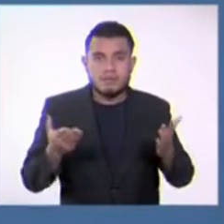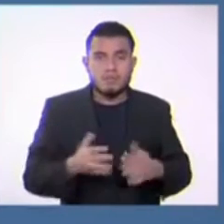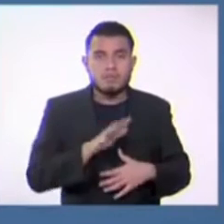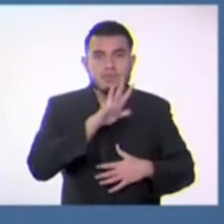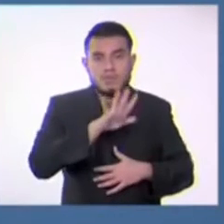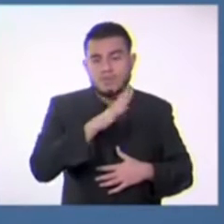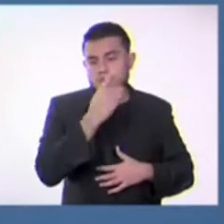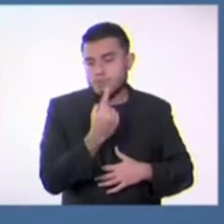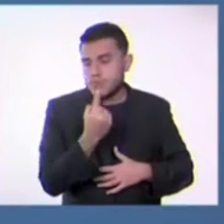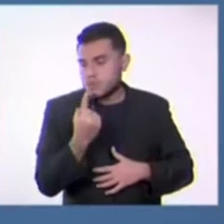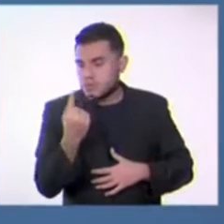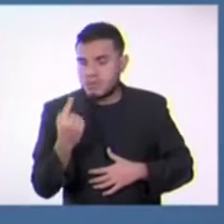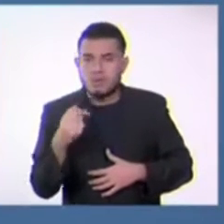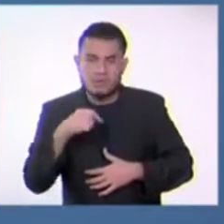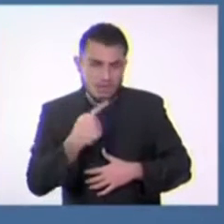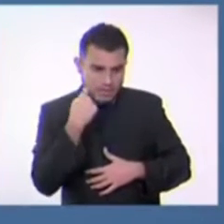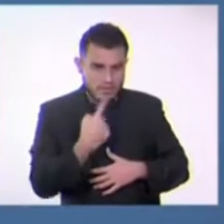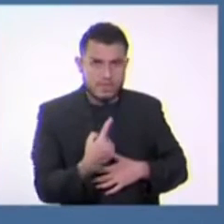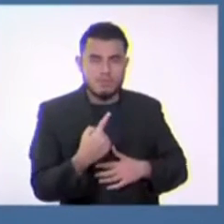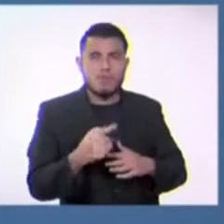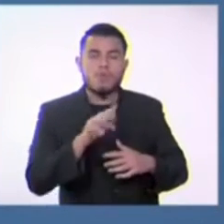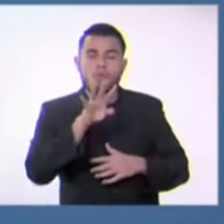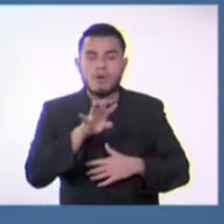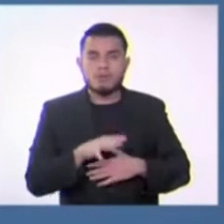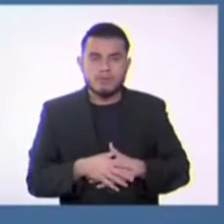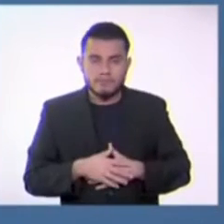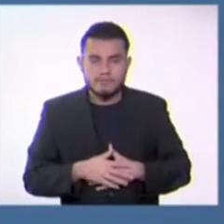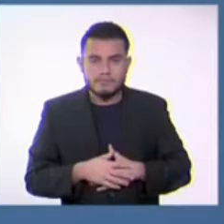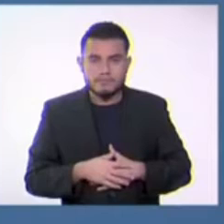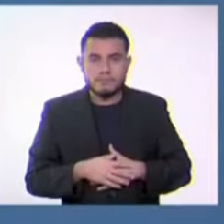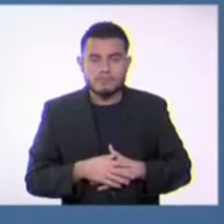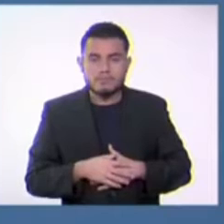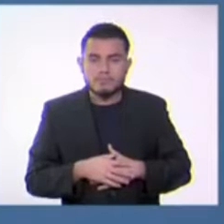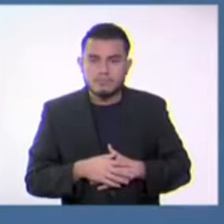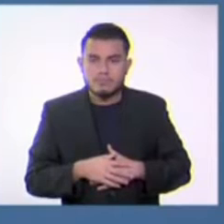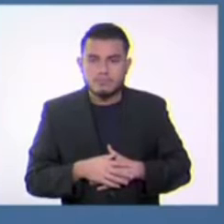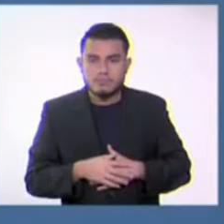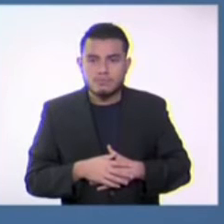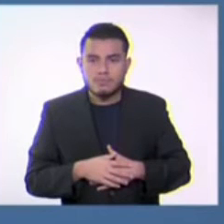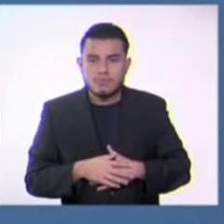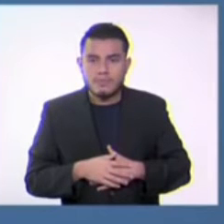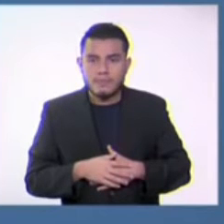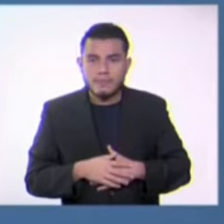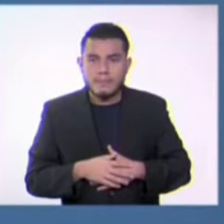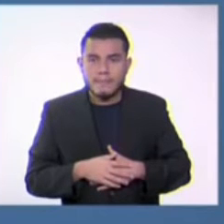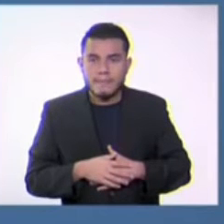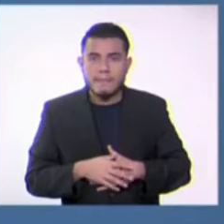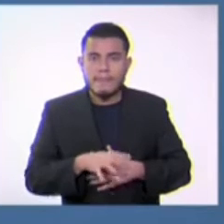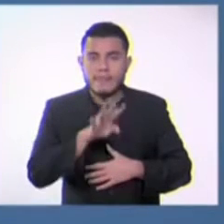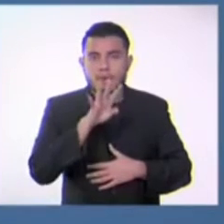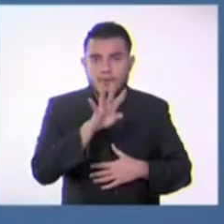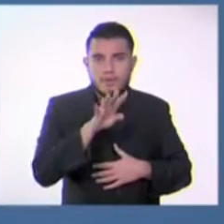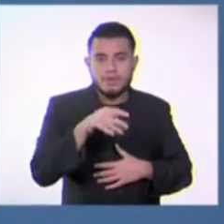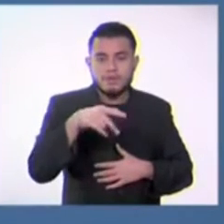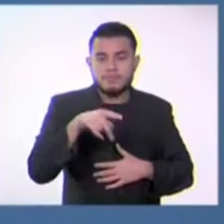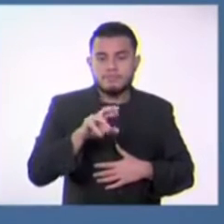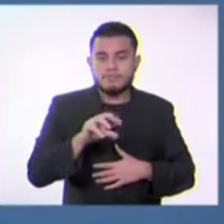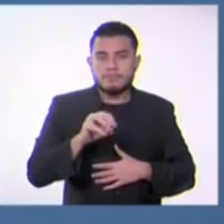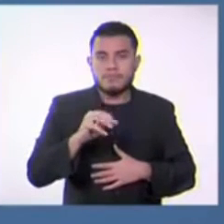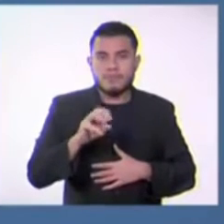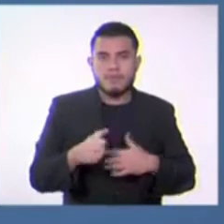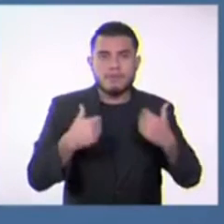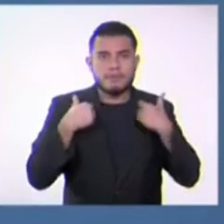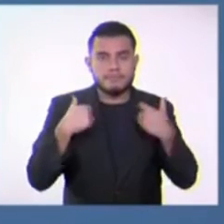5 personas, aunque aquí solamente tenemos 4. Era la primera de las primeras 4 promociones que había tenido